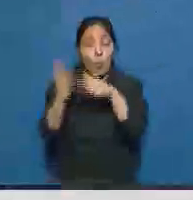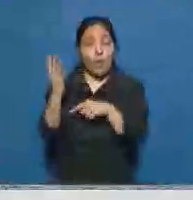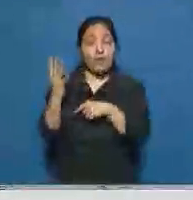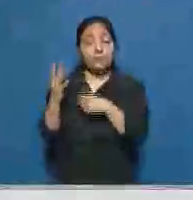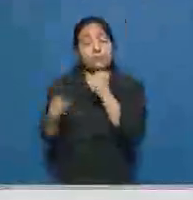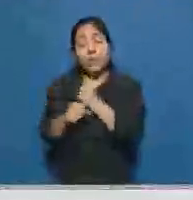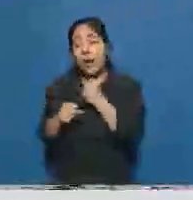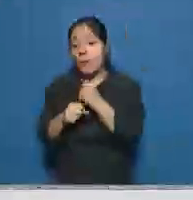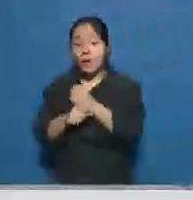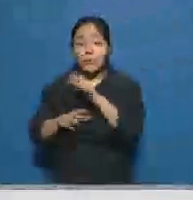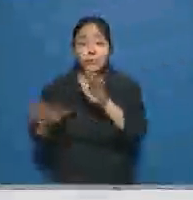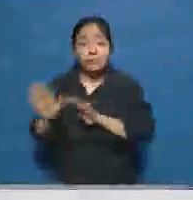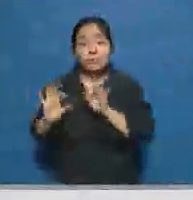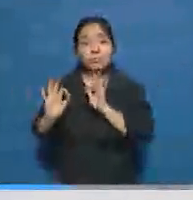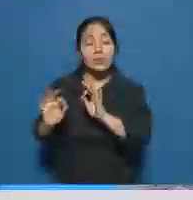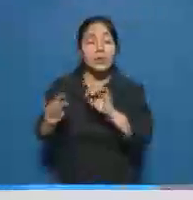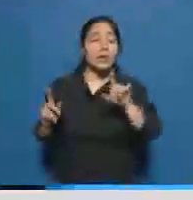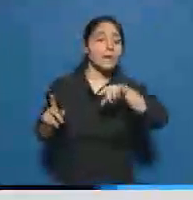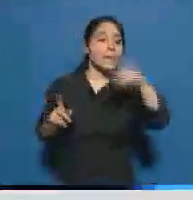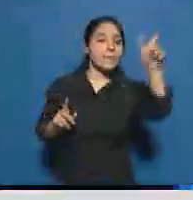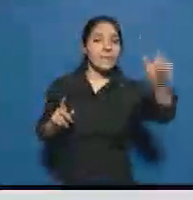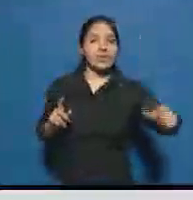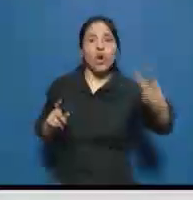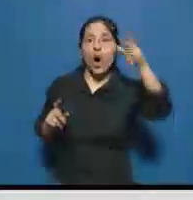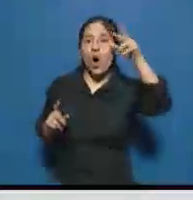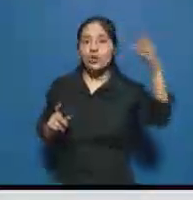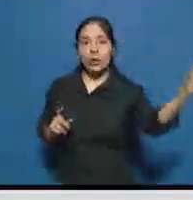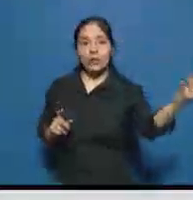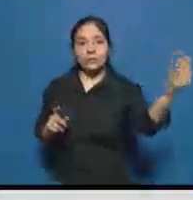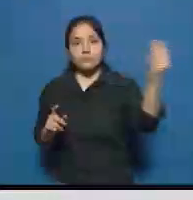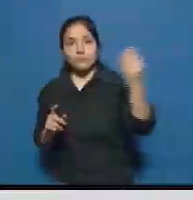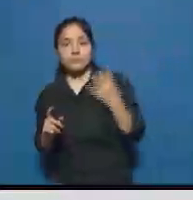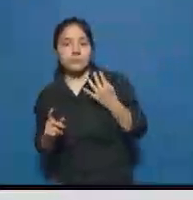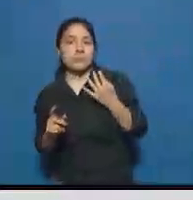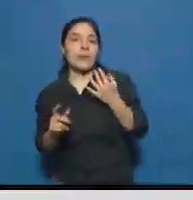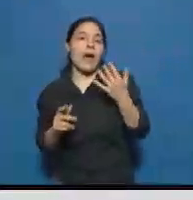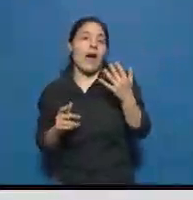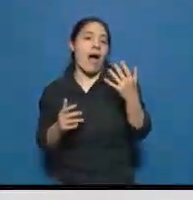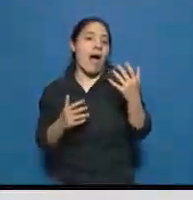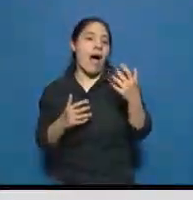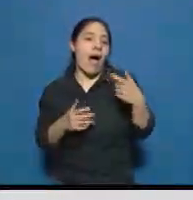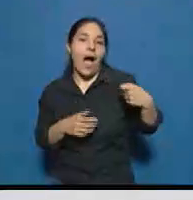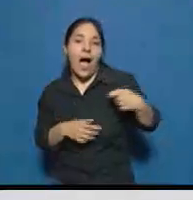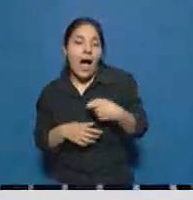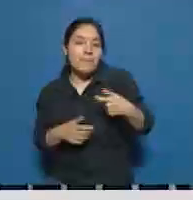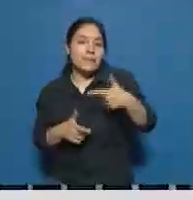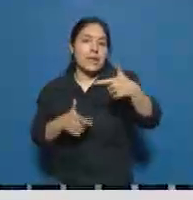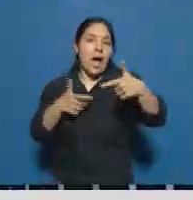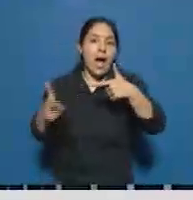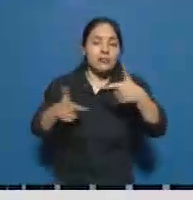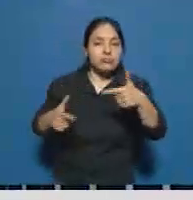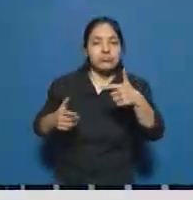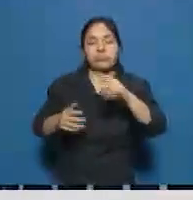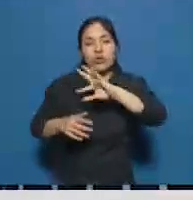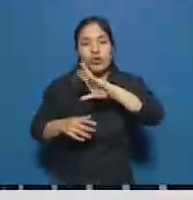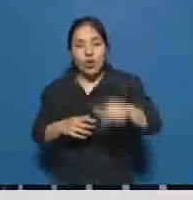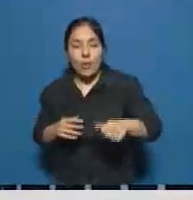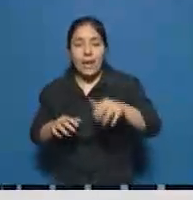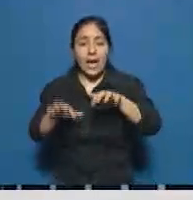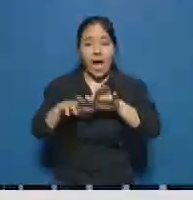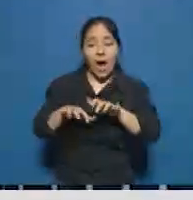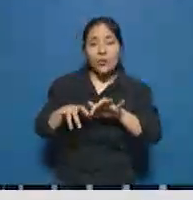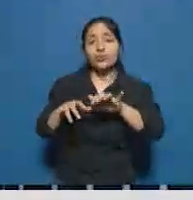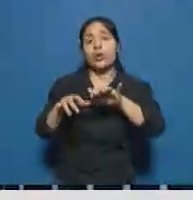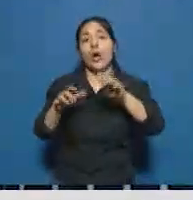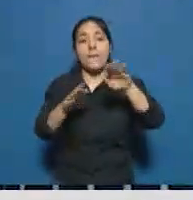un grupo de delincuentes amenazando a los empleados con un arma de fuego. Los delincuentes se llevaron una PC y un